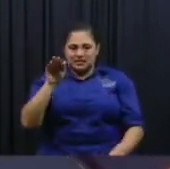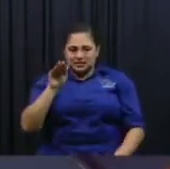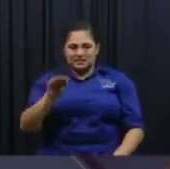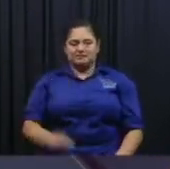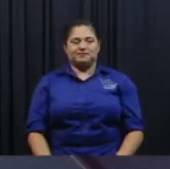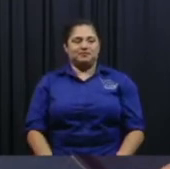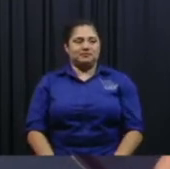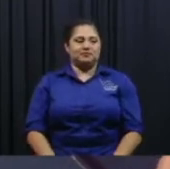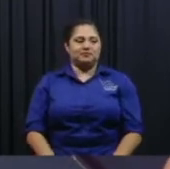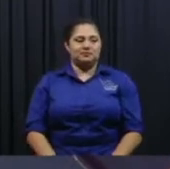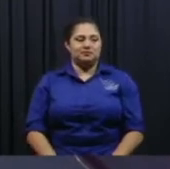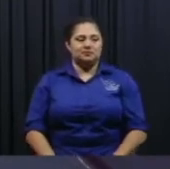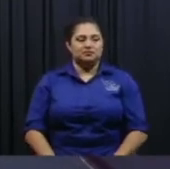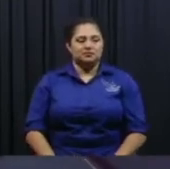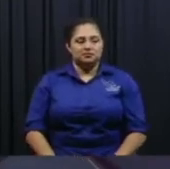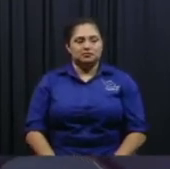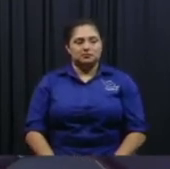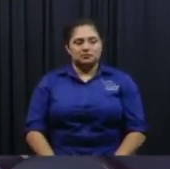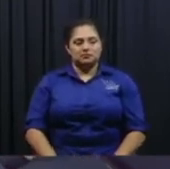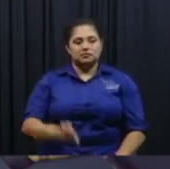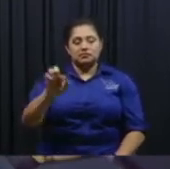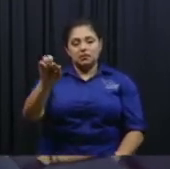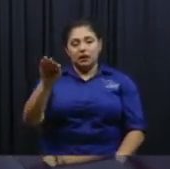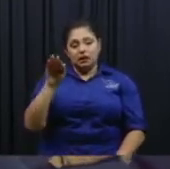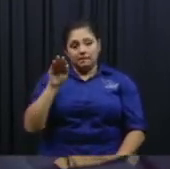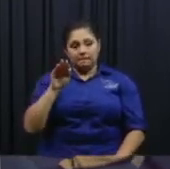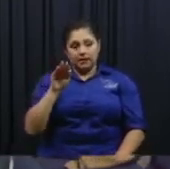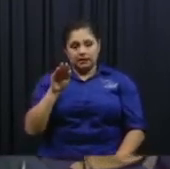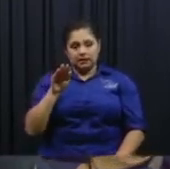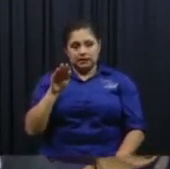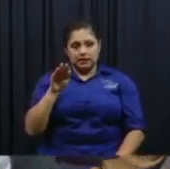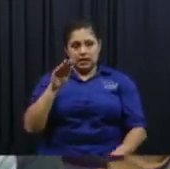la paz que sobrepasa